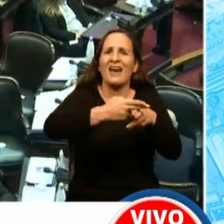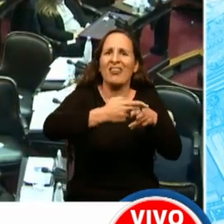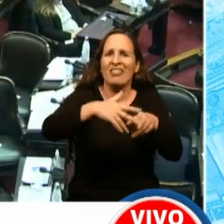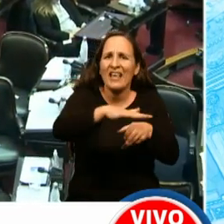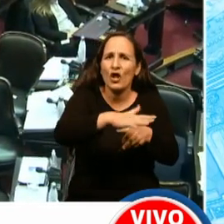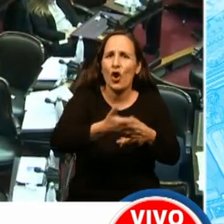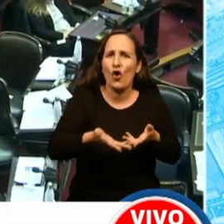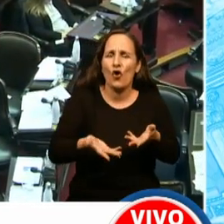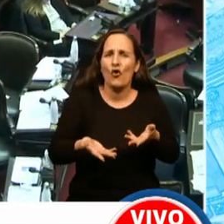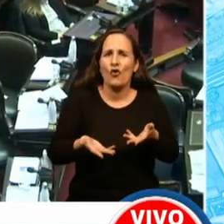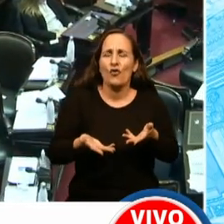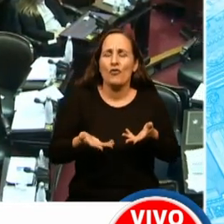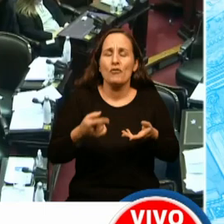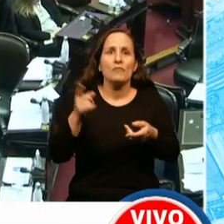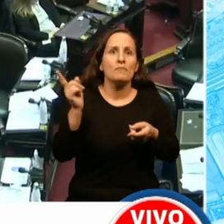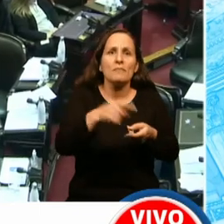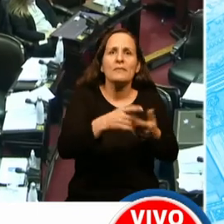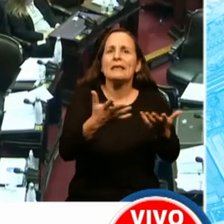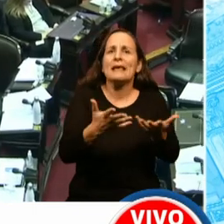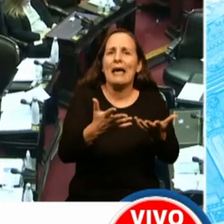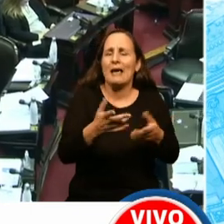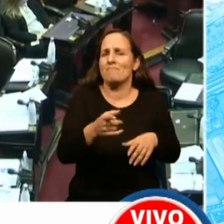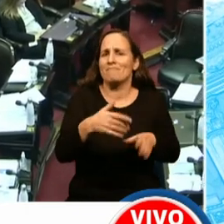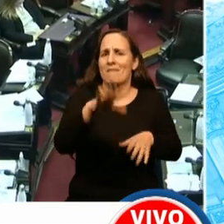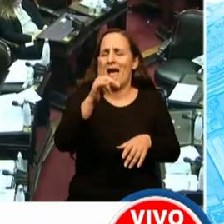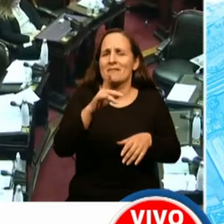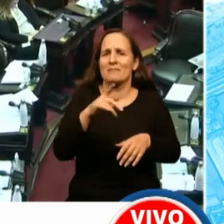y caer en redes de prostitución